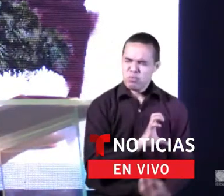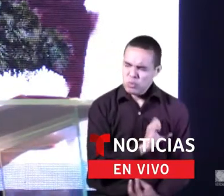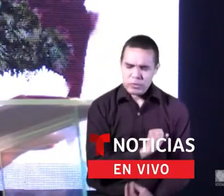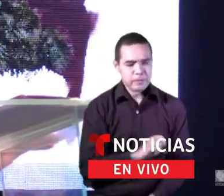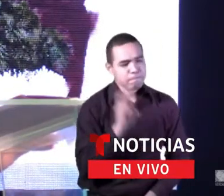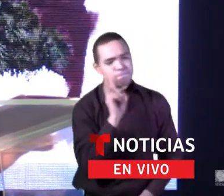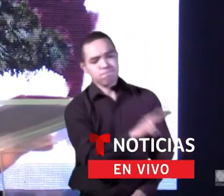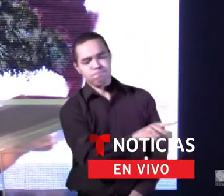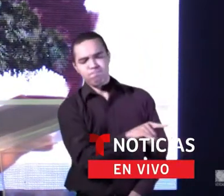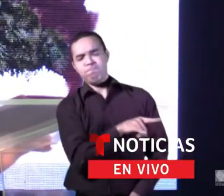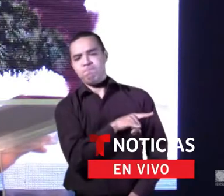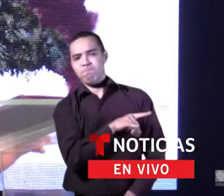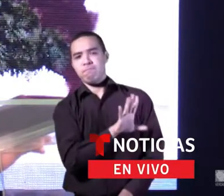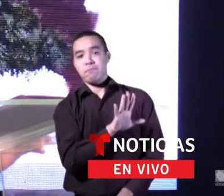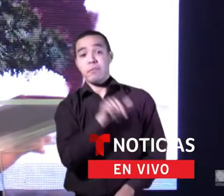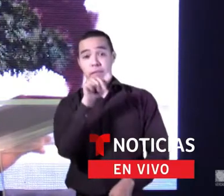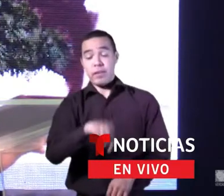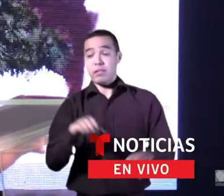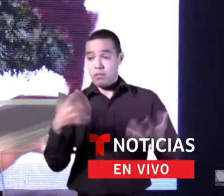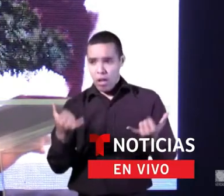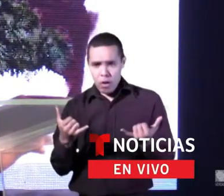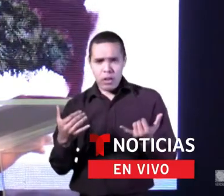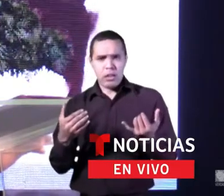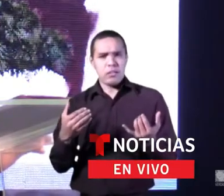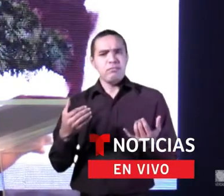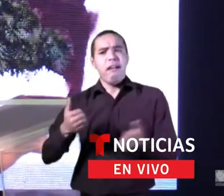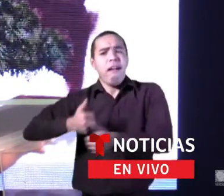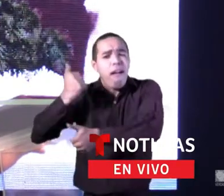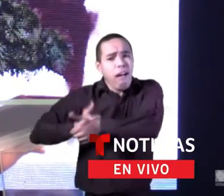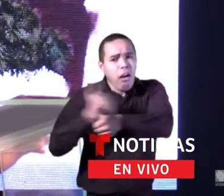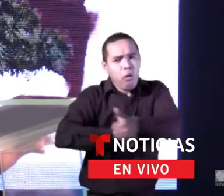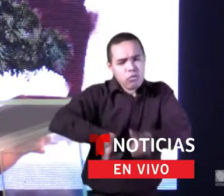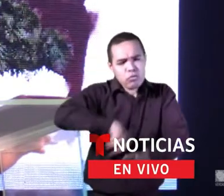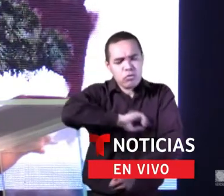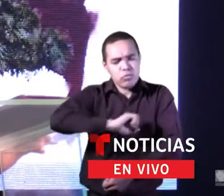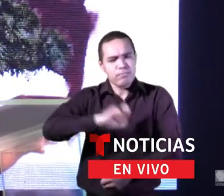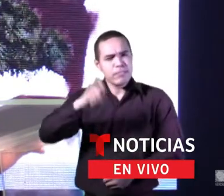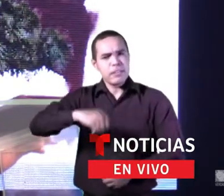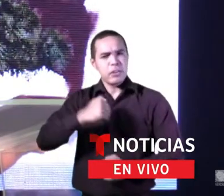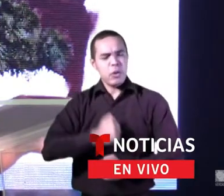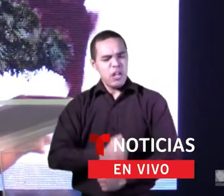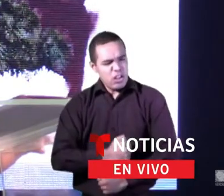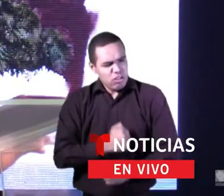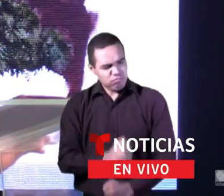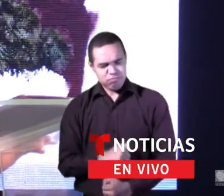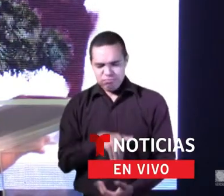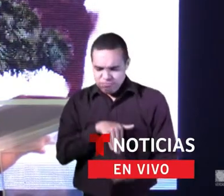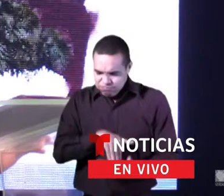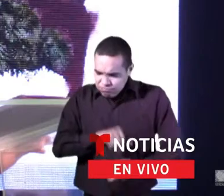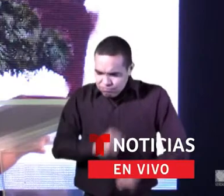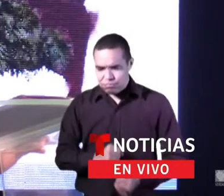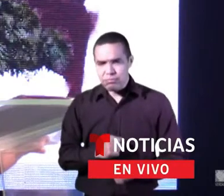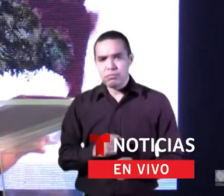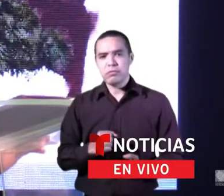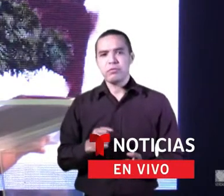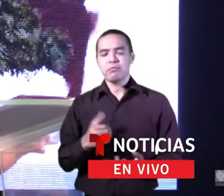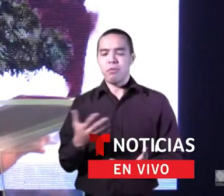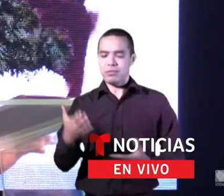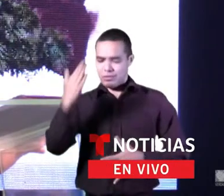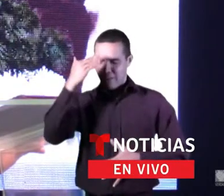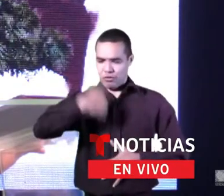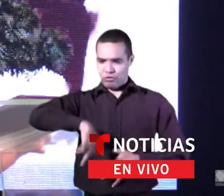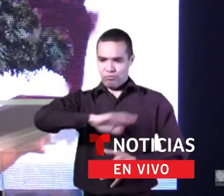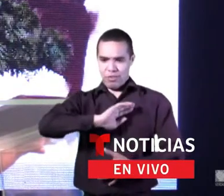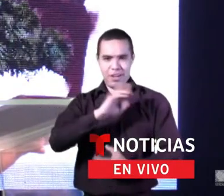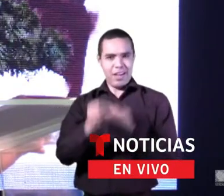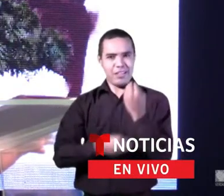este ejercicio que sin duda nos ha exigido valora cada uno nos identifica y nos restablece en la